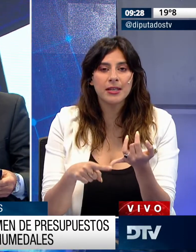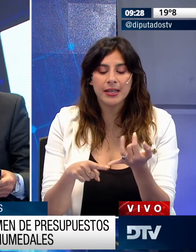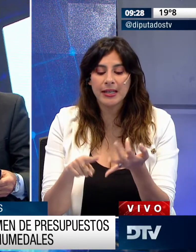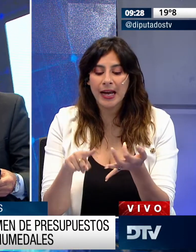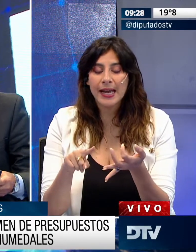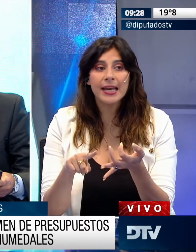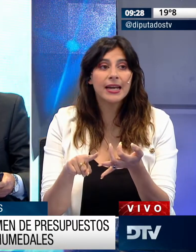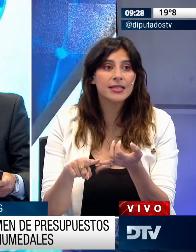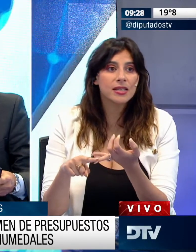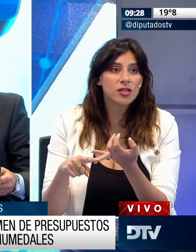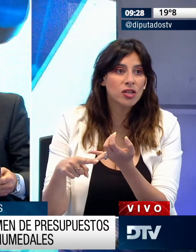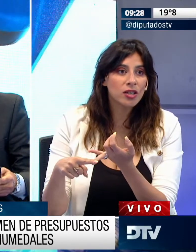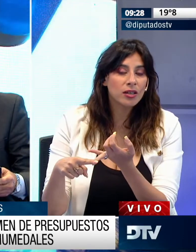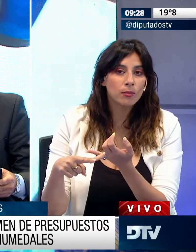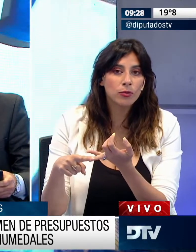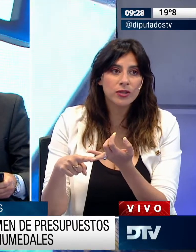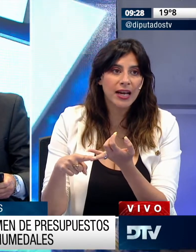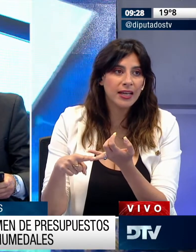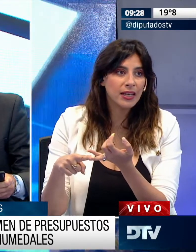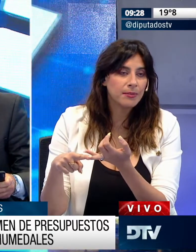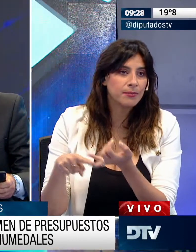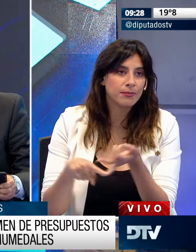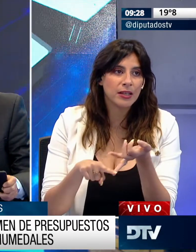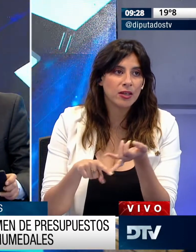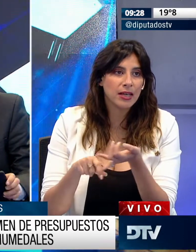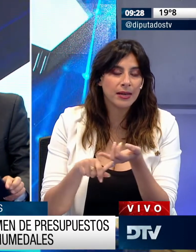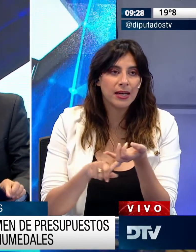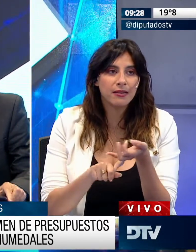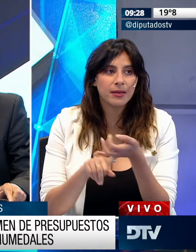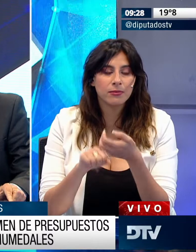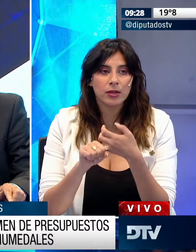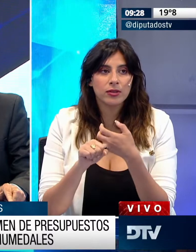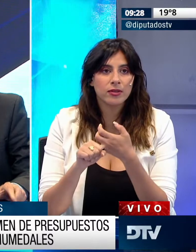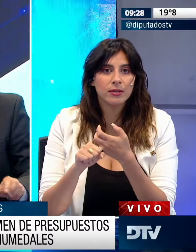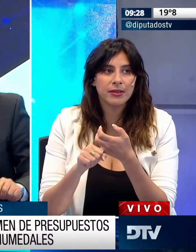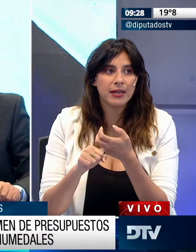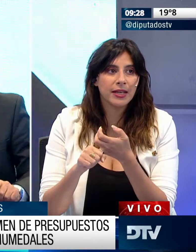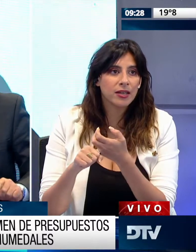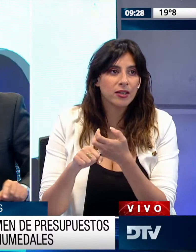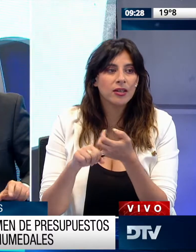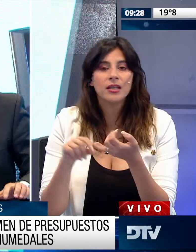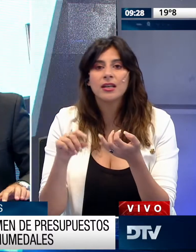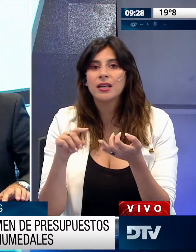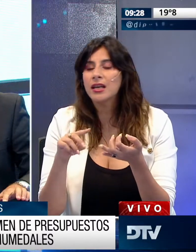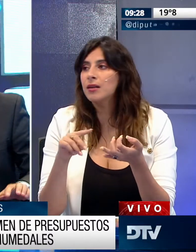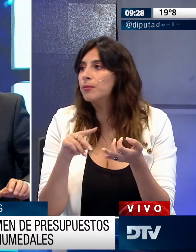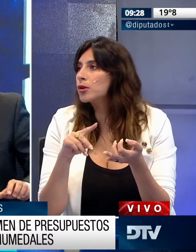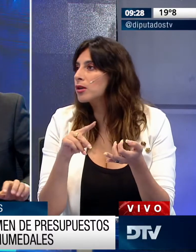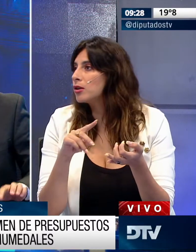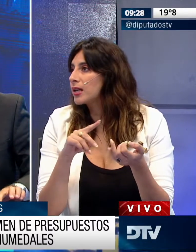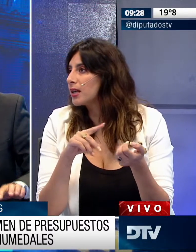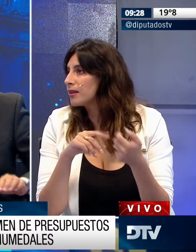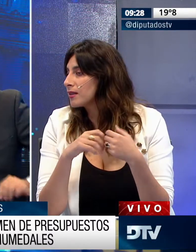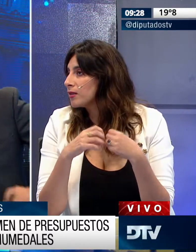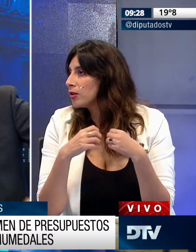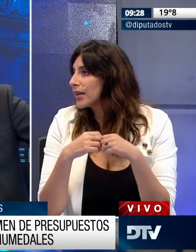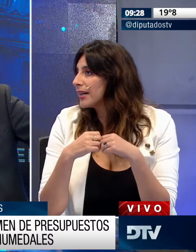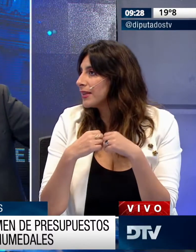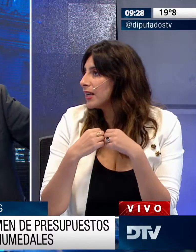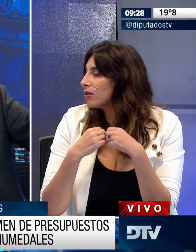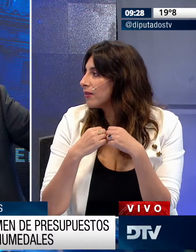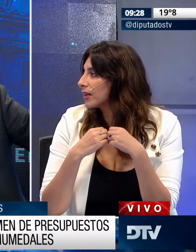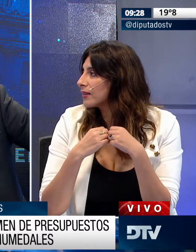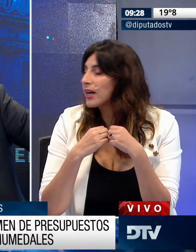Comisión de Minería. En la sesión, Burjaile pidió la palabra, una cuestión de privilegio, por lo que se